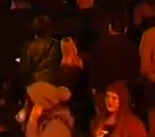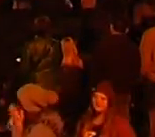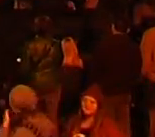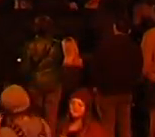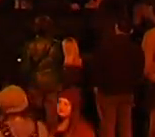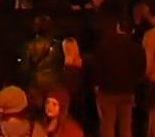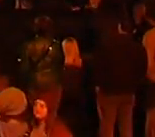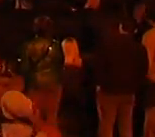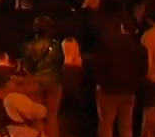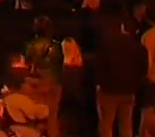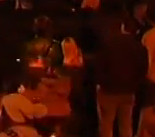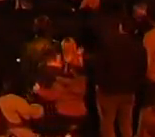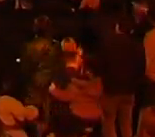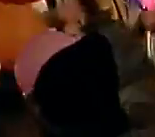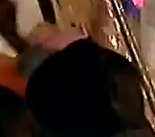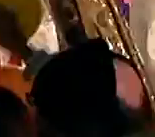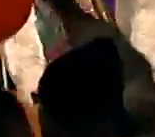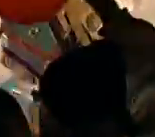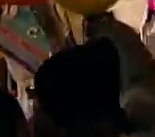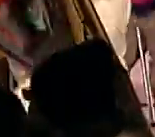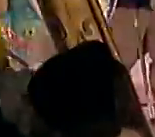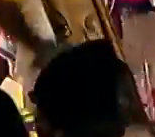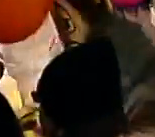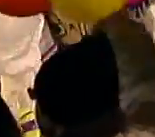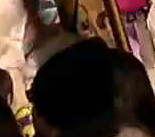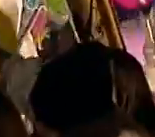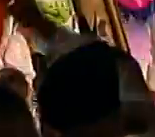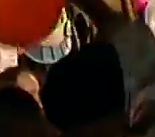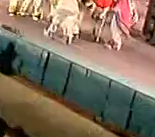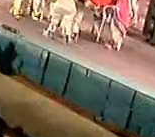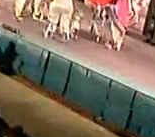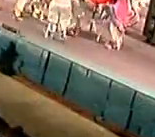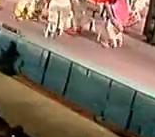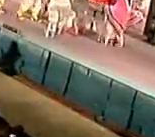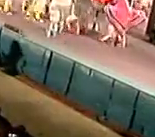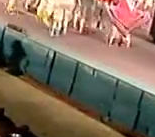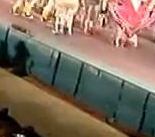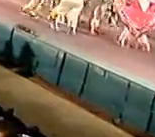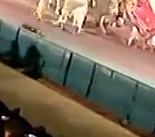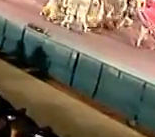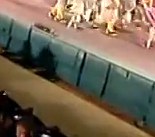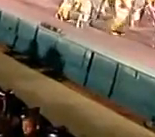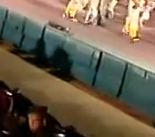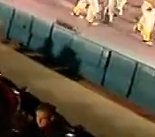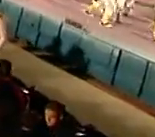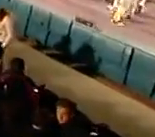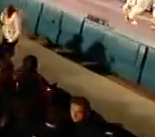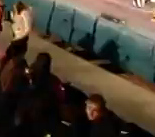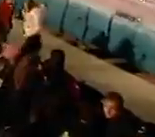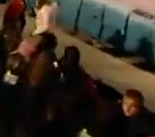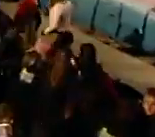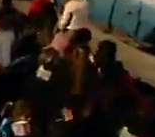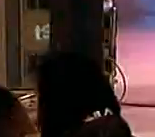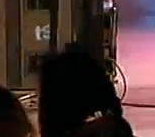Santa Catarina, que siempre lo es en una fase como la de hoy, arrancar esta jornada de martes. Nosotros arrancamos con nuestra primera parada también